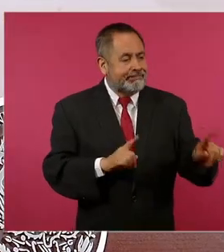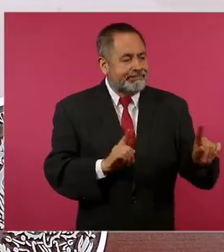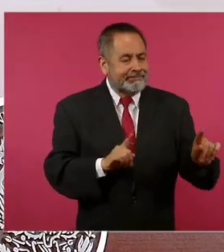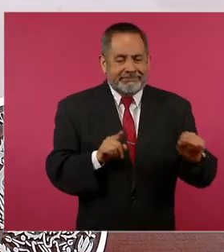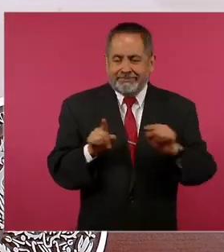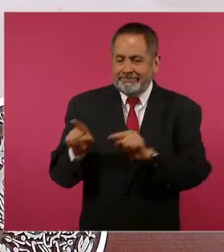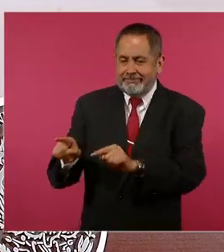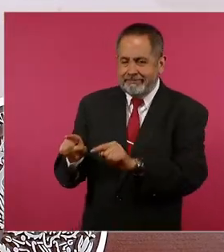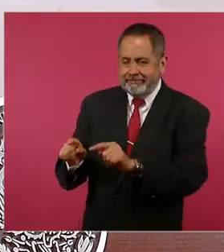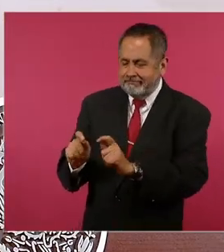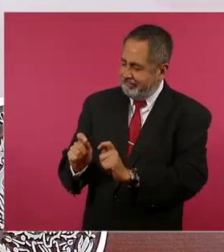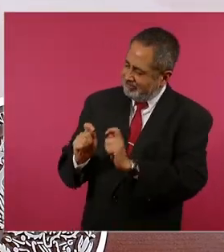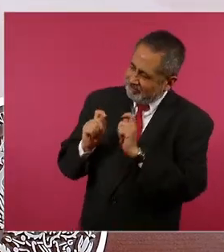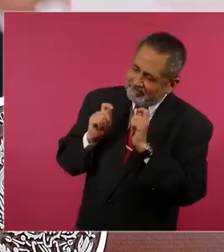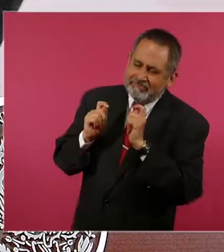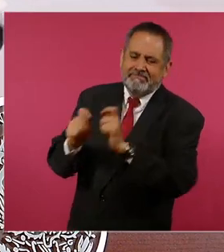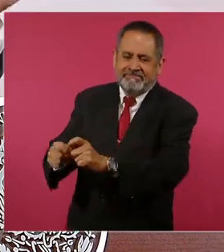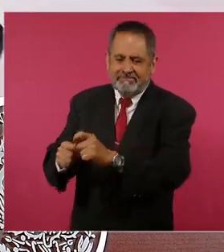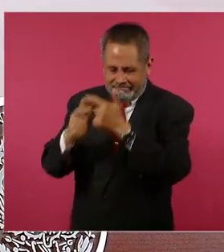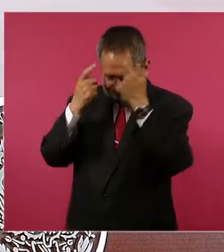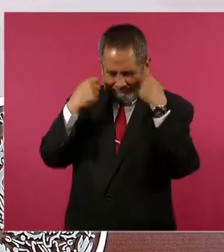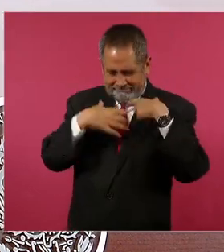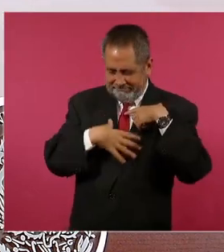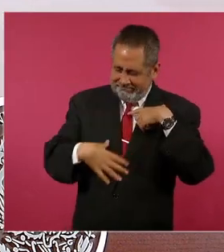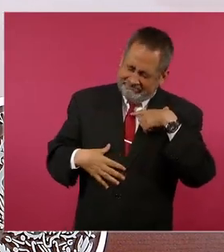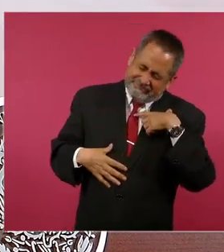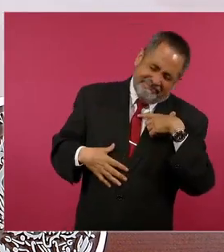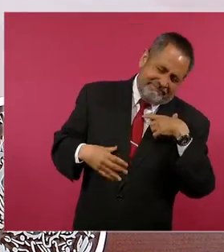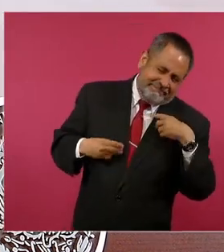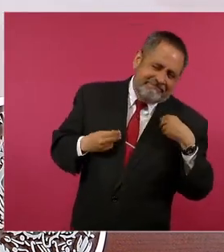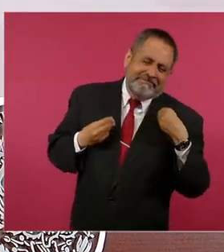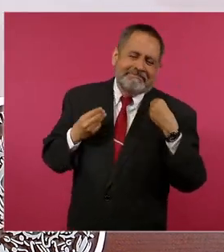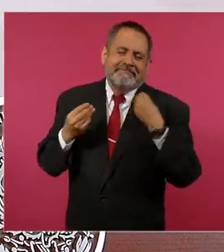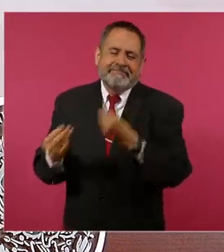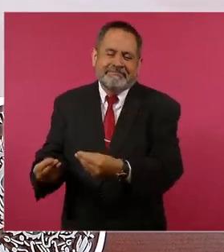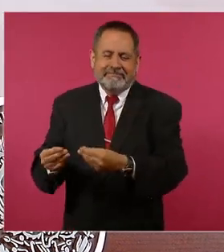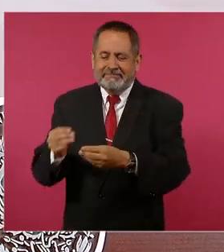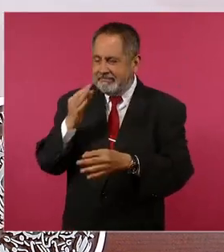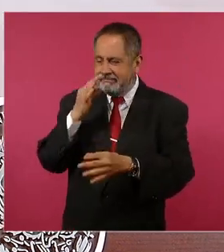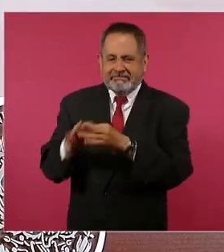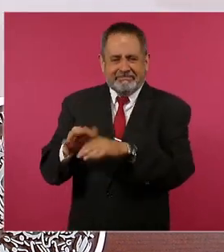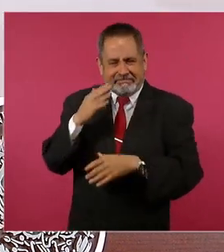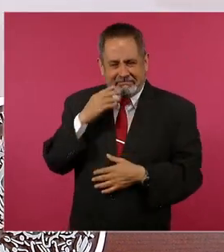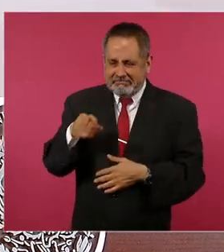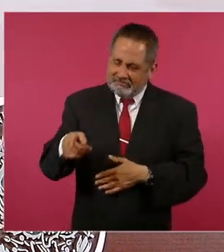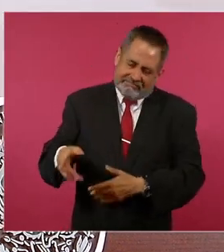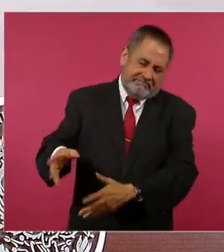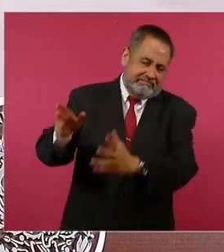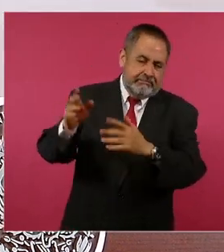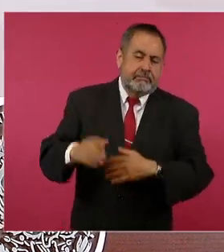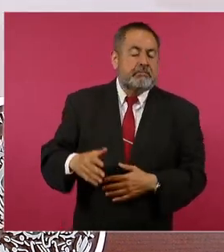No. Voy a tener mi tiempo ocupado en